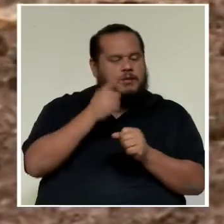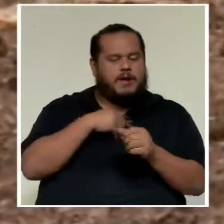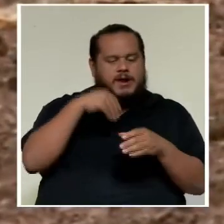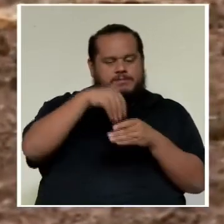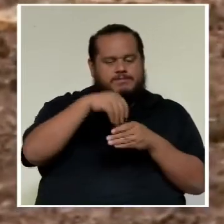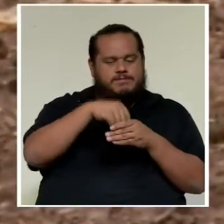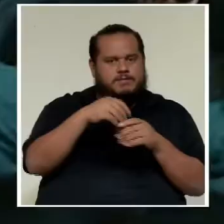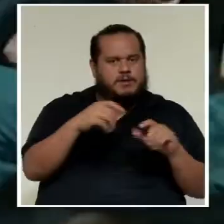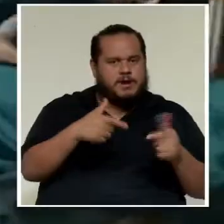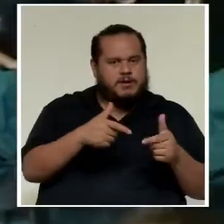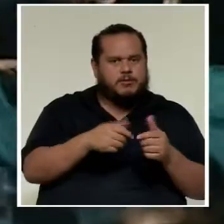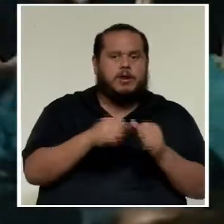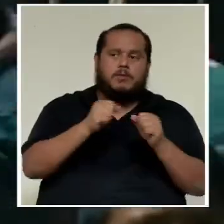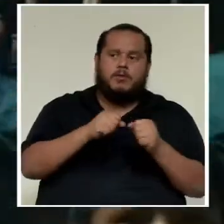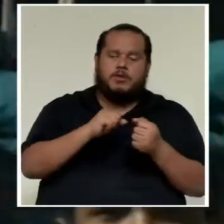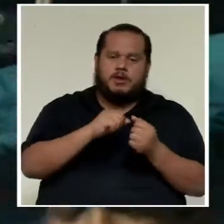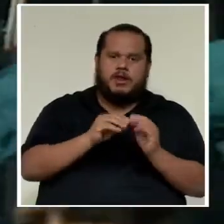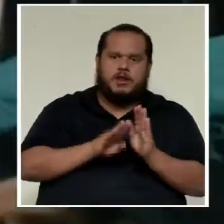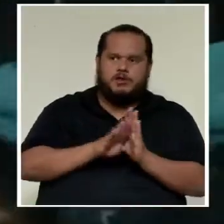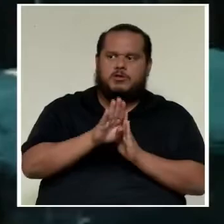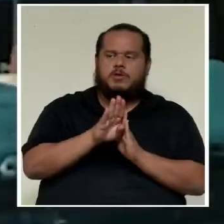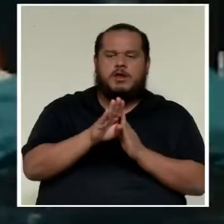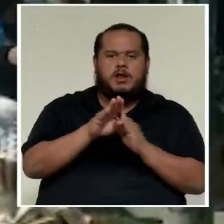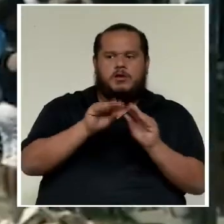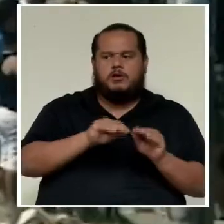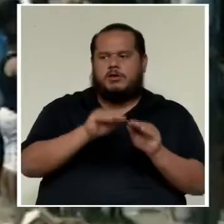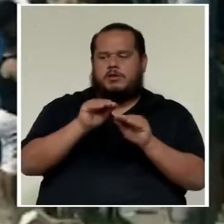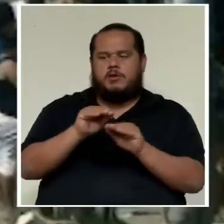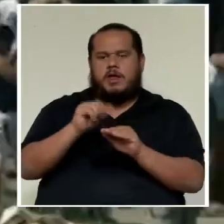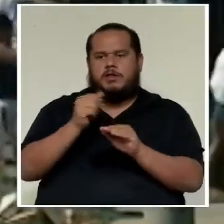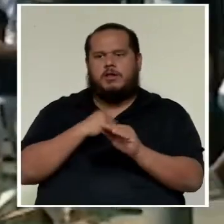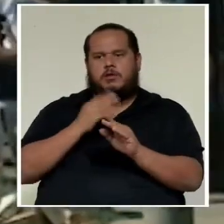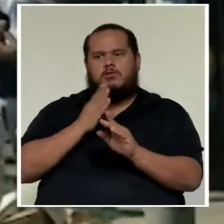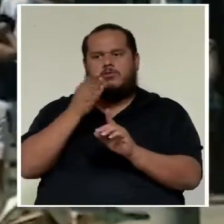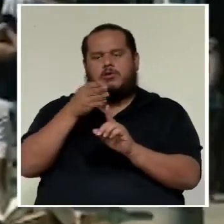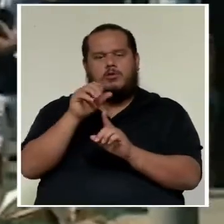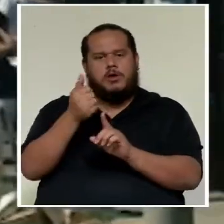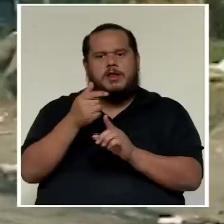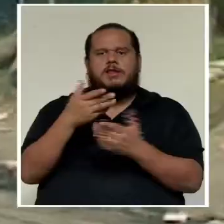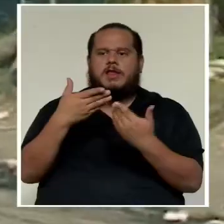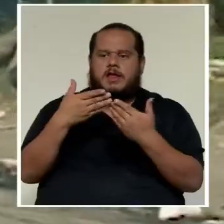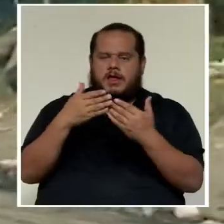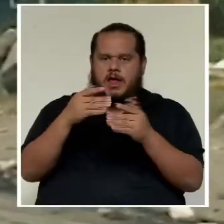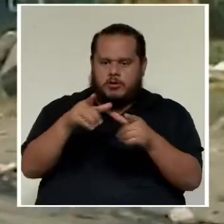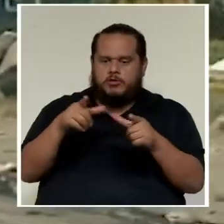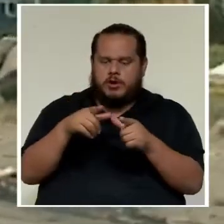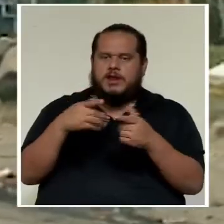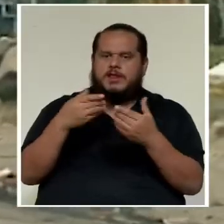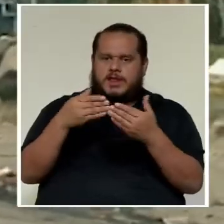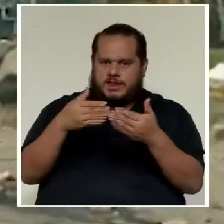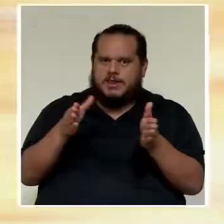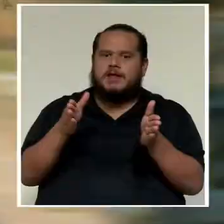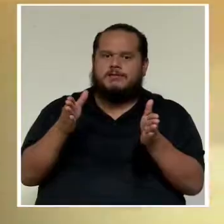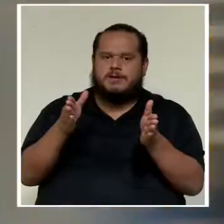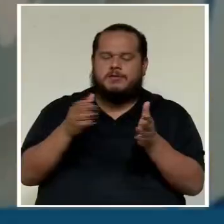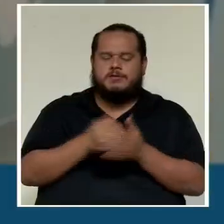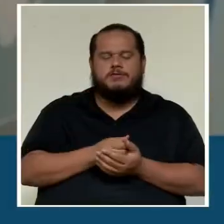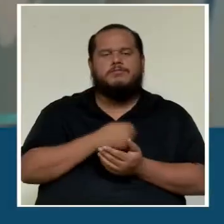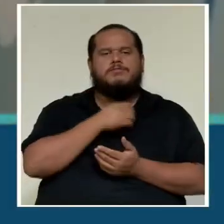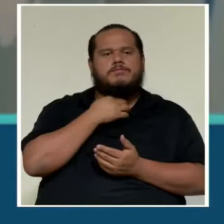que podría incrementar los traslados de los desechos hacia los destinos que sí se mantengan habilitados.